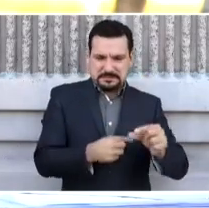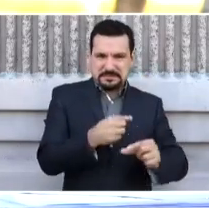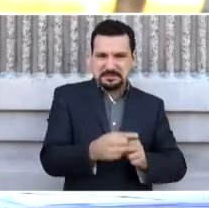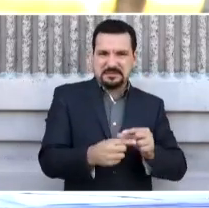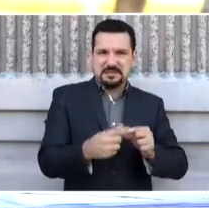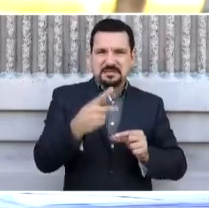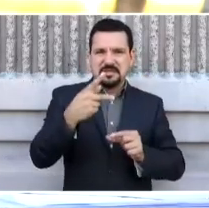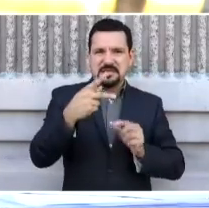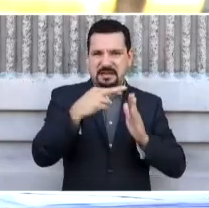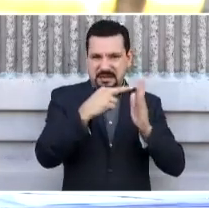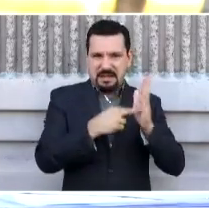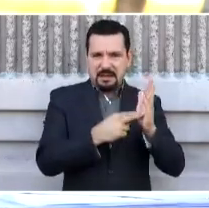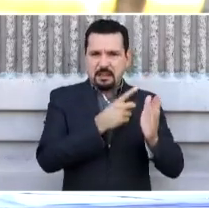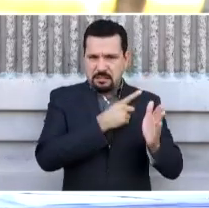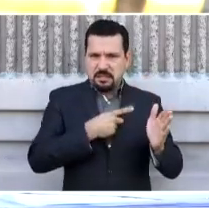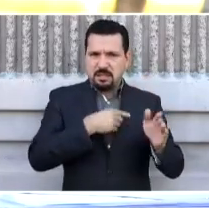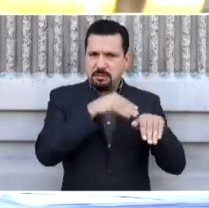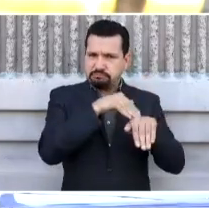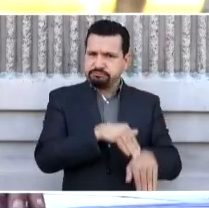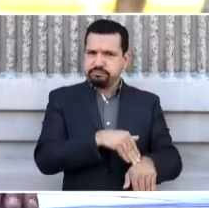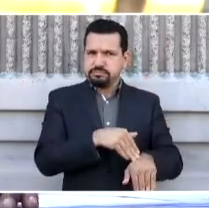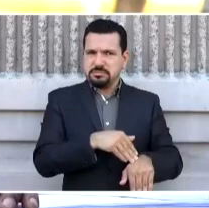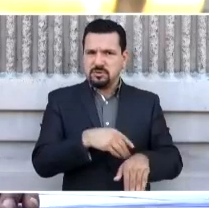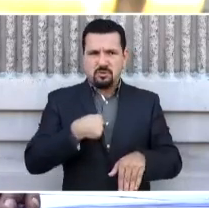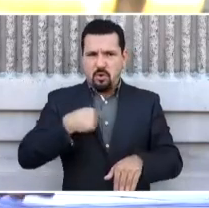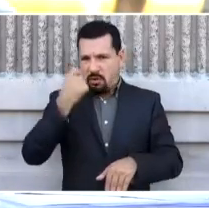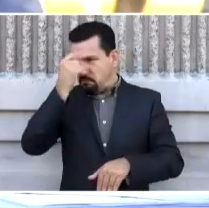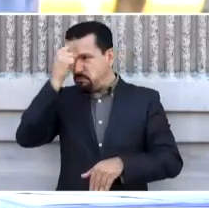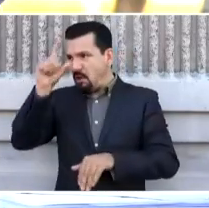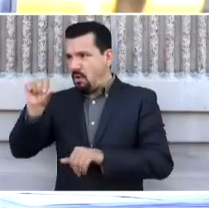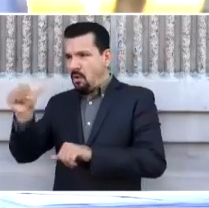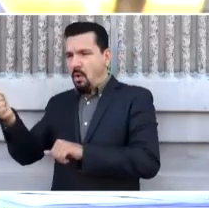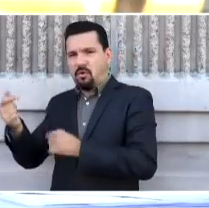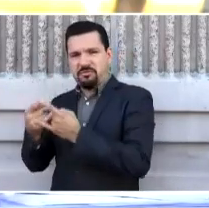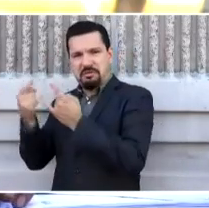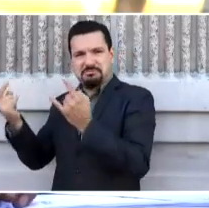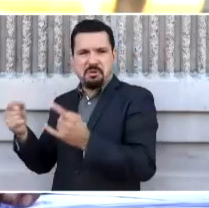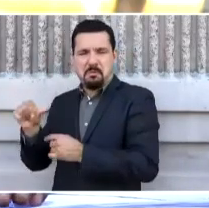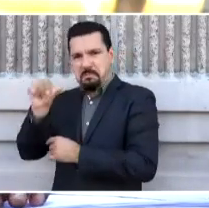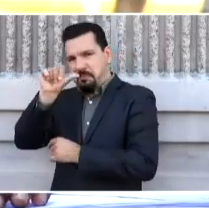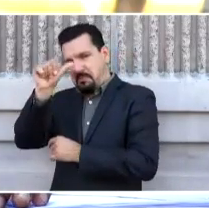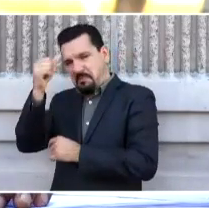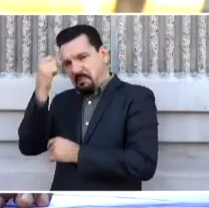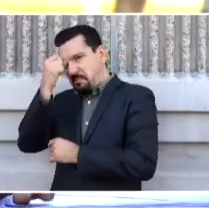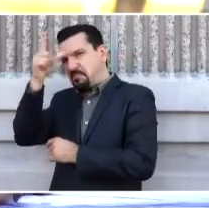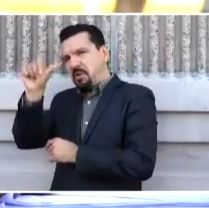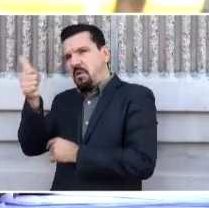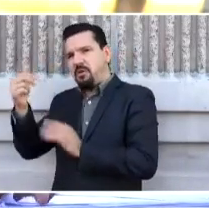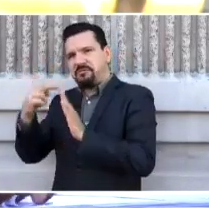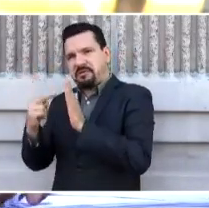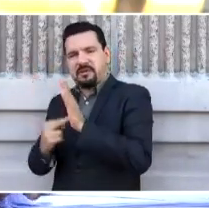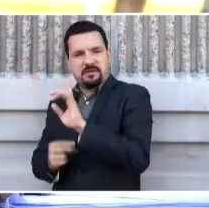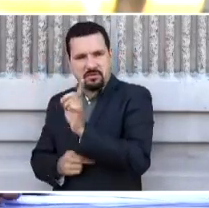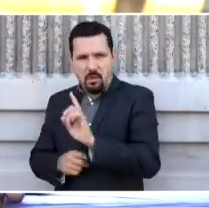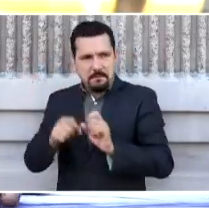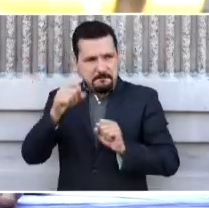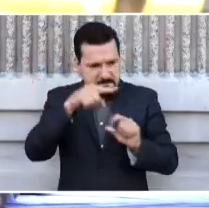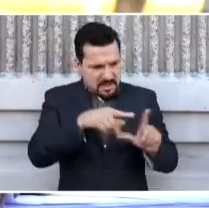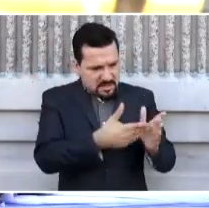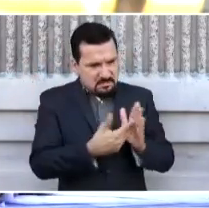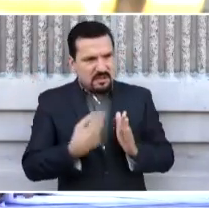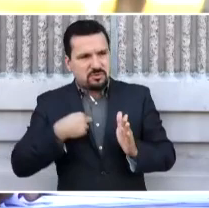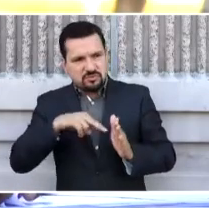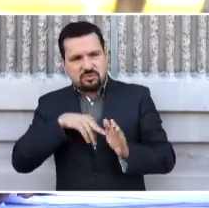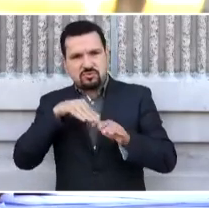absolutamente nada. Sí escucharemos con mucho respeto y, por supuesto, si es juiciosa la recomendación y